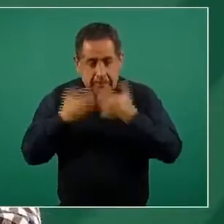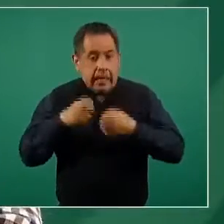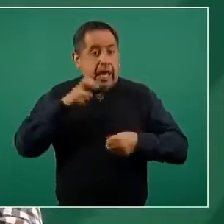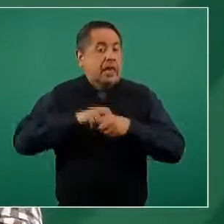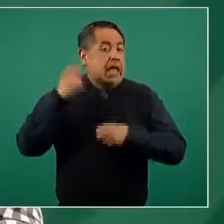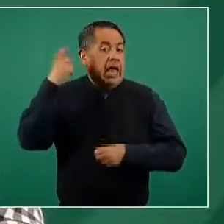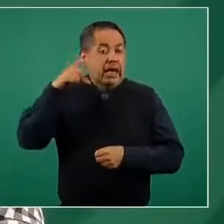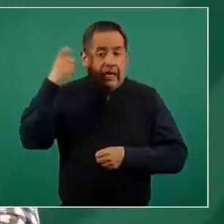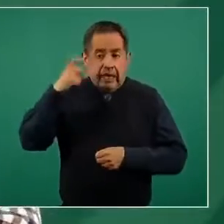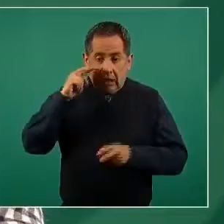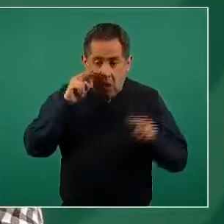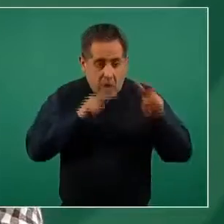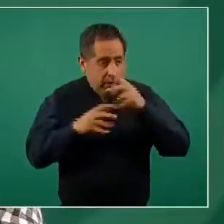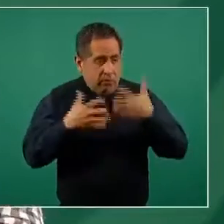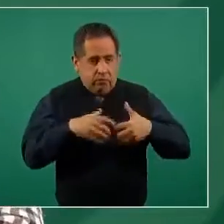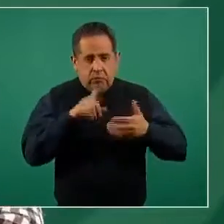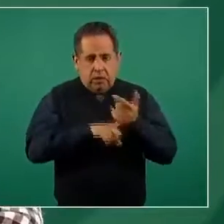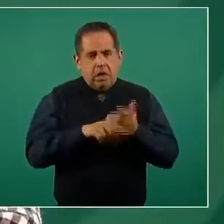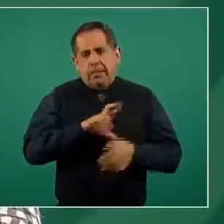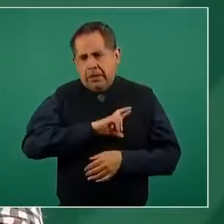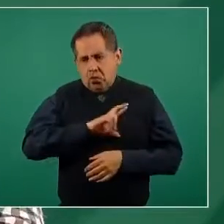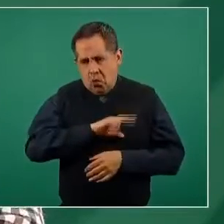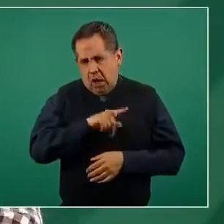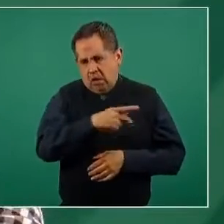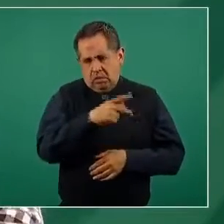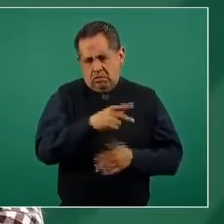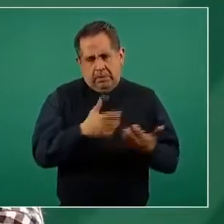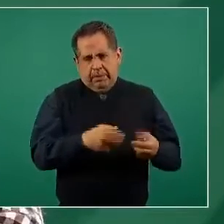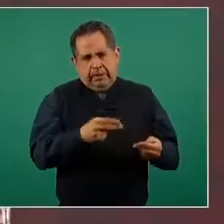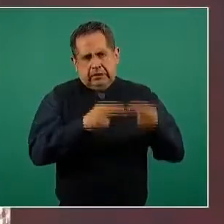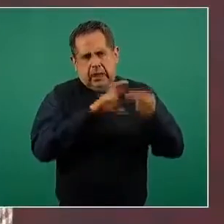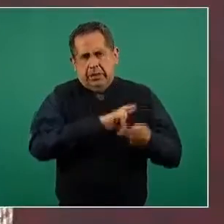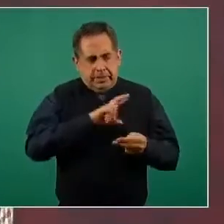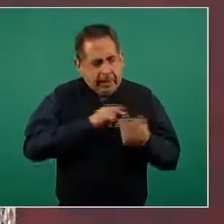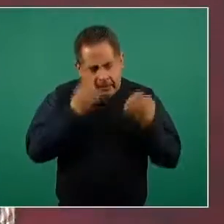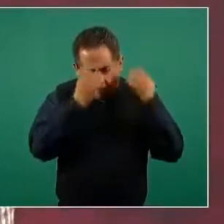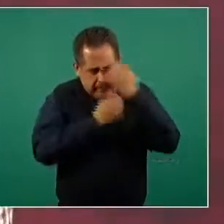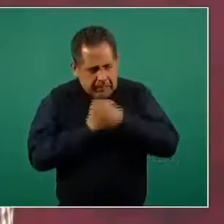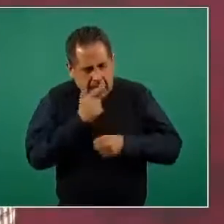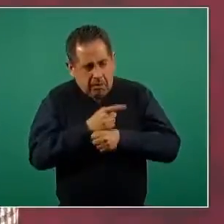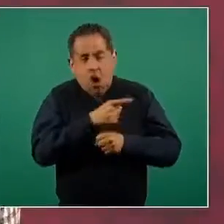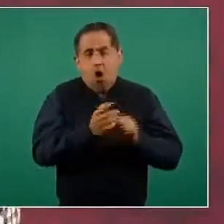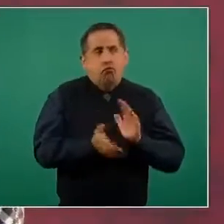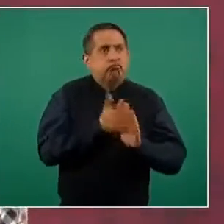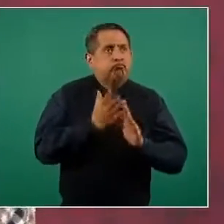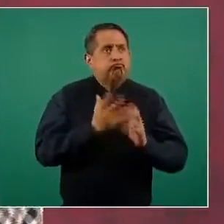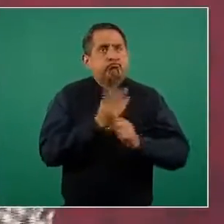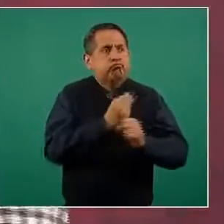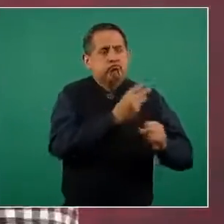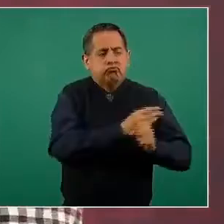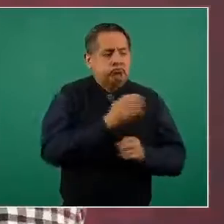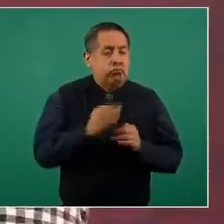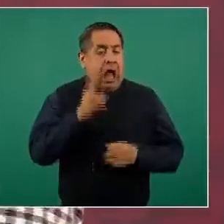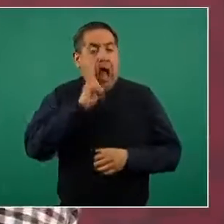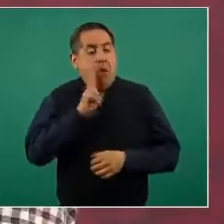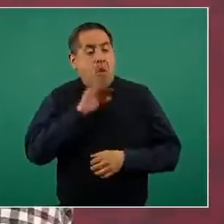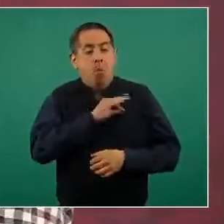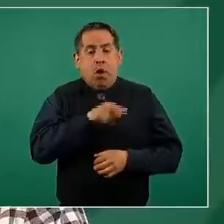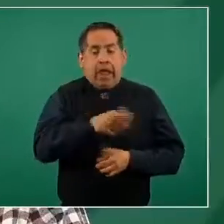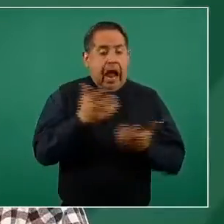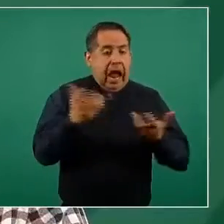Querétaro, y es una planta privada, de una empresa privada, que ha estado en remodelación para estar en posibilidades